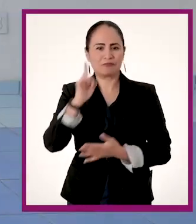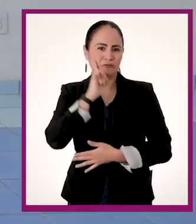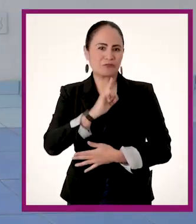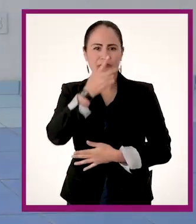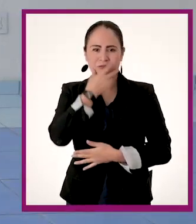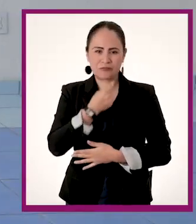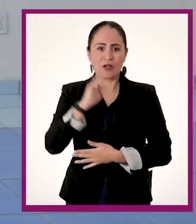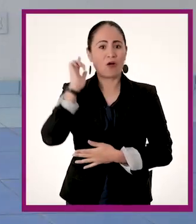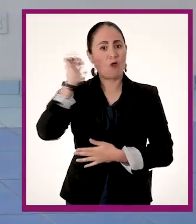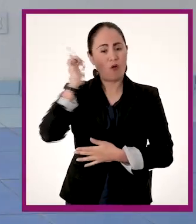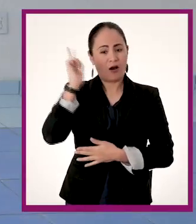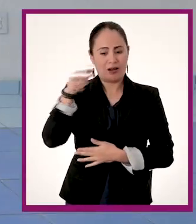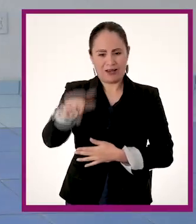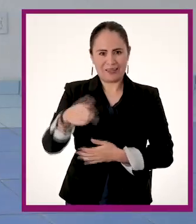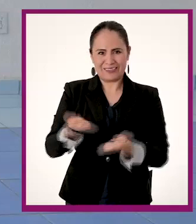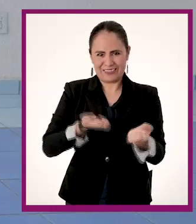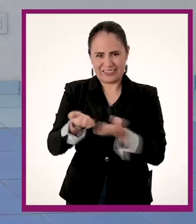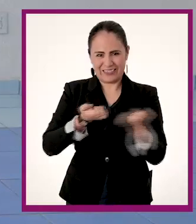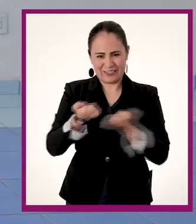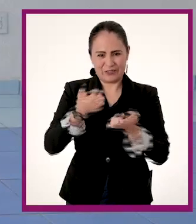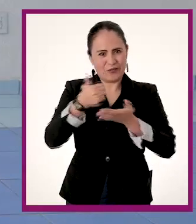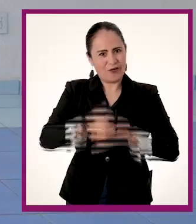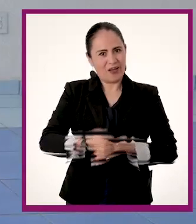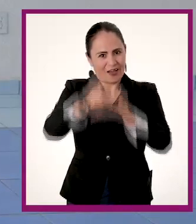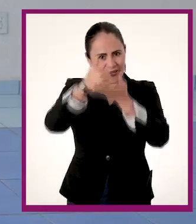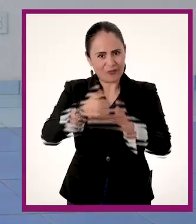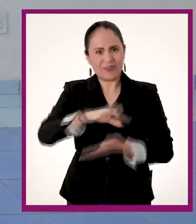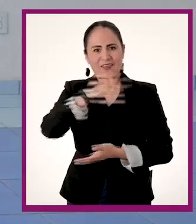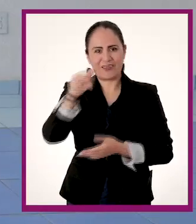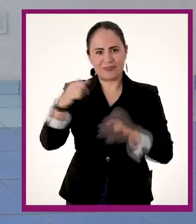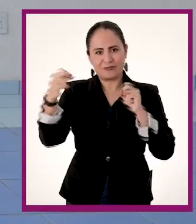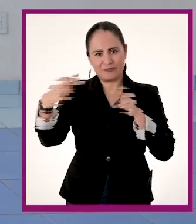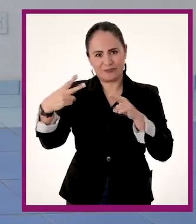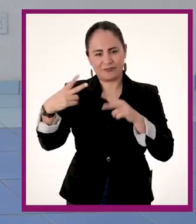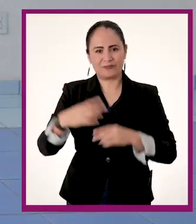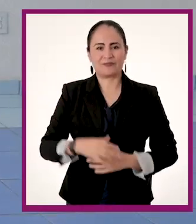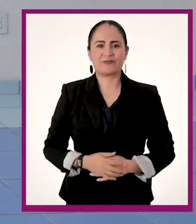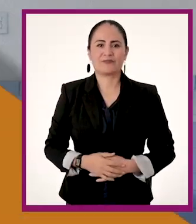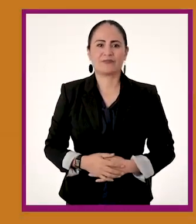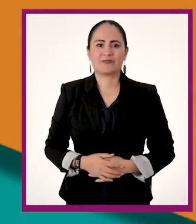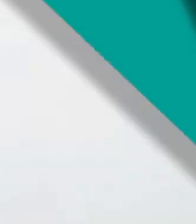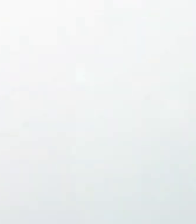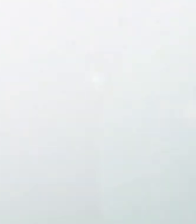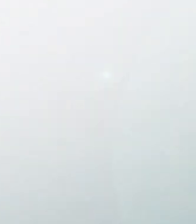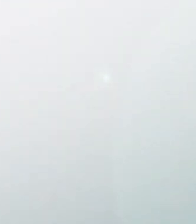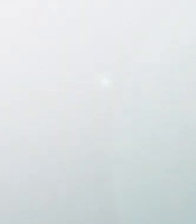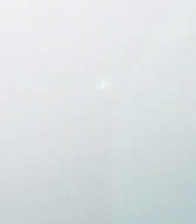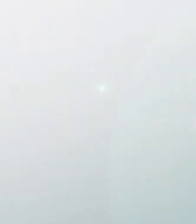Gracias, maestra. Espero que esta actividad sea útil para ti. ¡Hasta pronto!